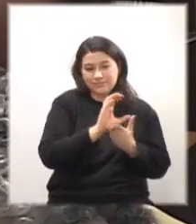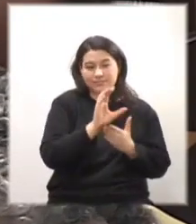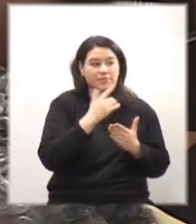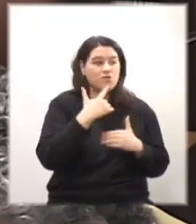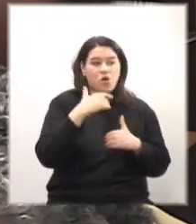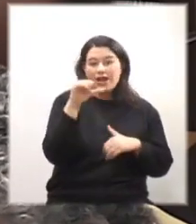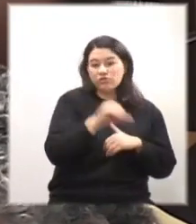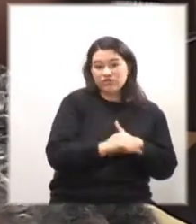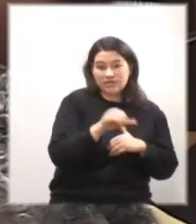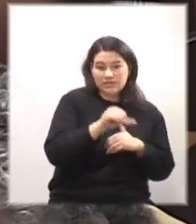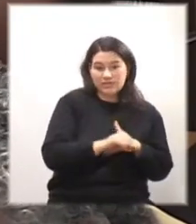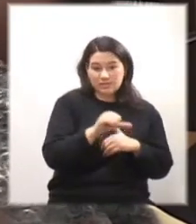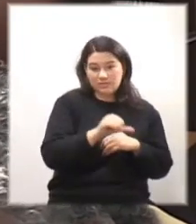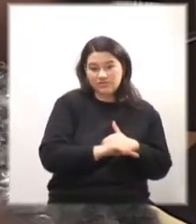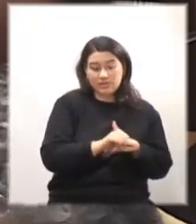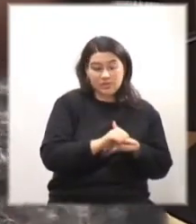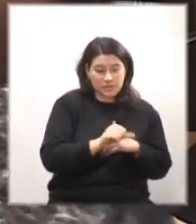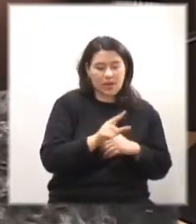eran suficientes,